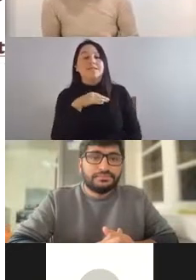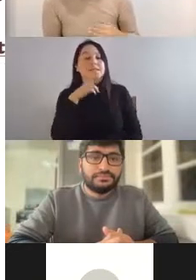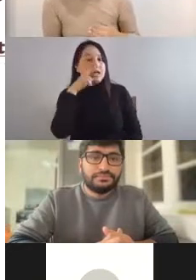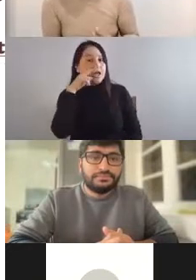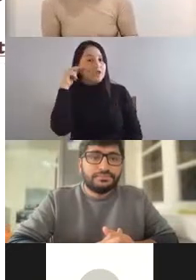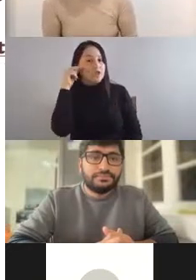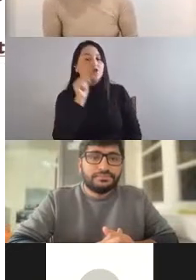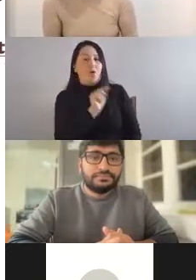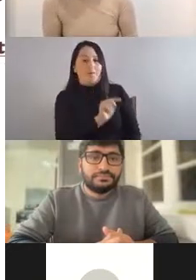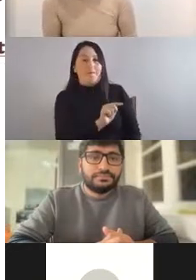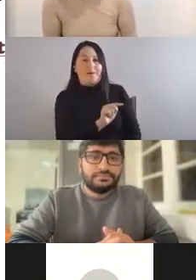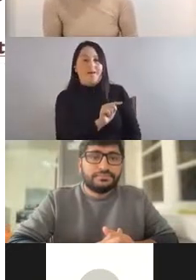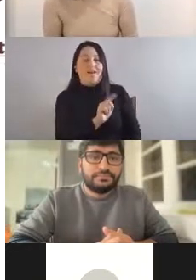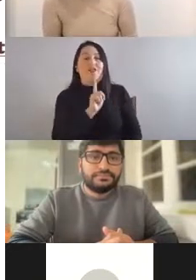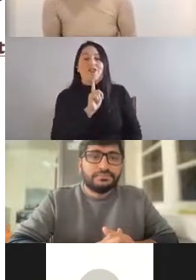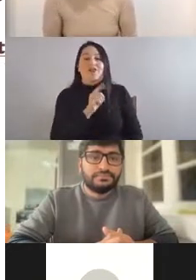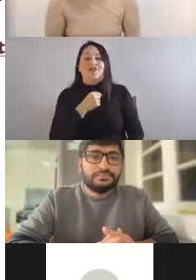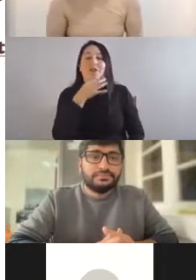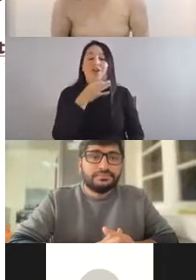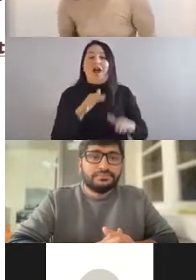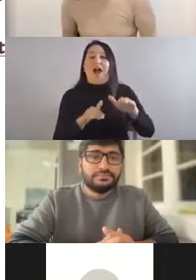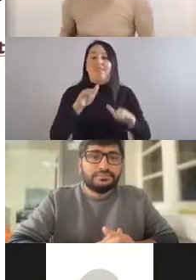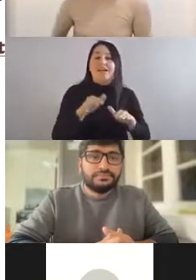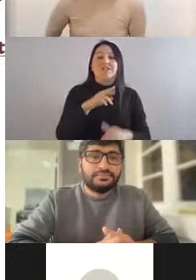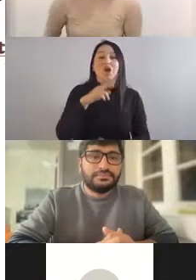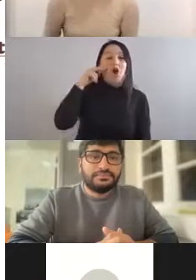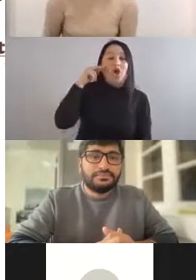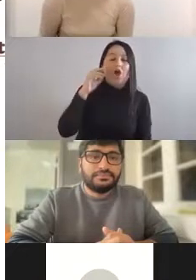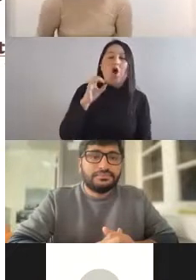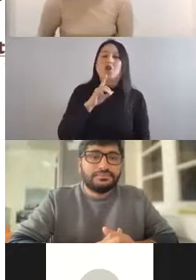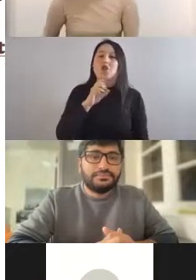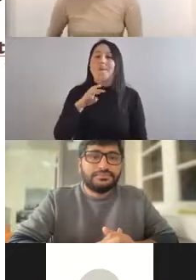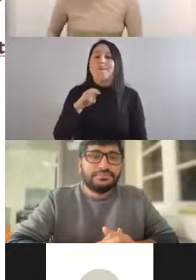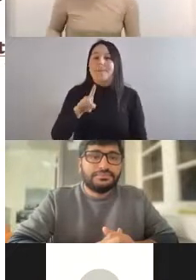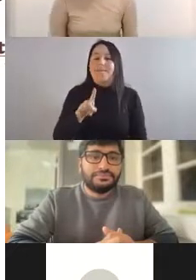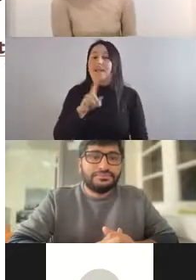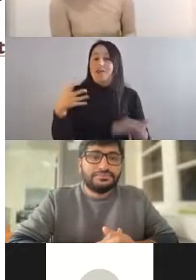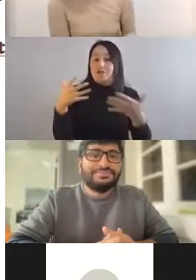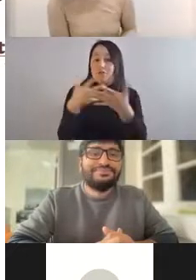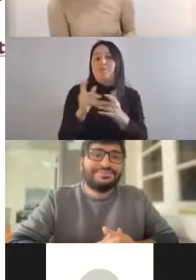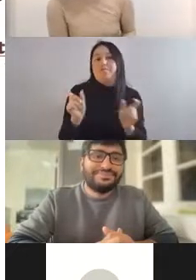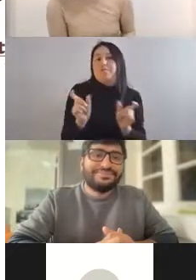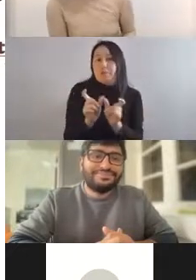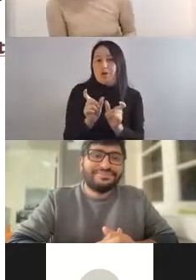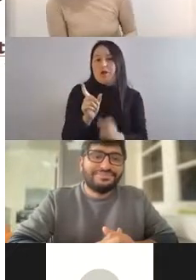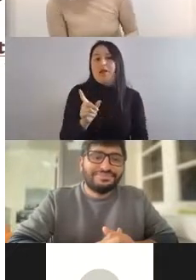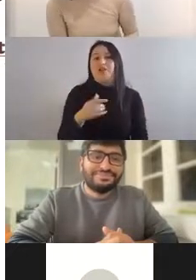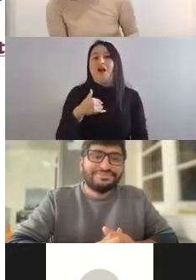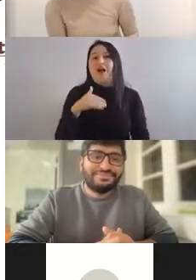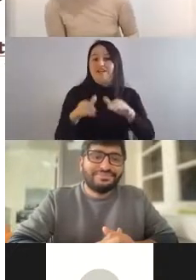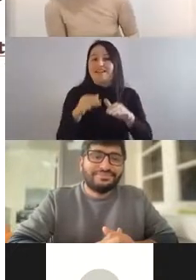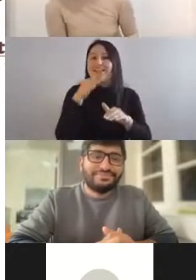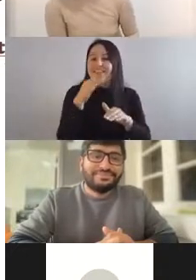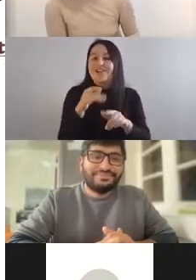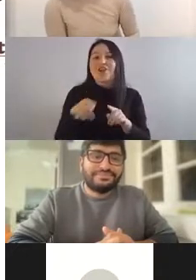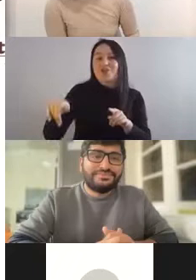eso sí, yo Sí, digo sí, sí, Rodrigo a veces, para que no se que todos confundan, entendamos. es Tomás Rodrigo, entonces puede que me salga un Rodrigo, pero todos sabemos que es